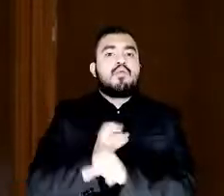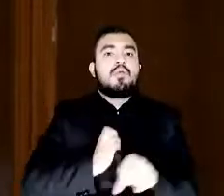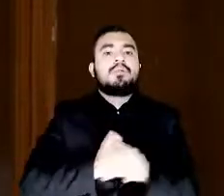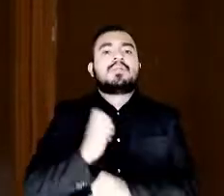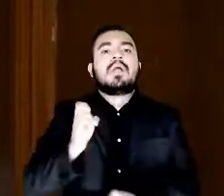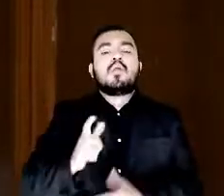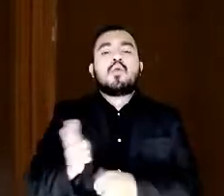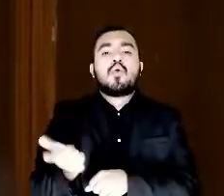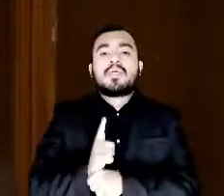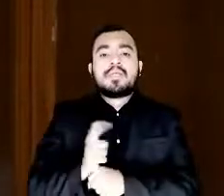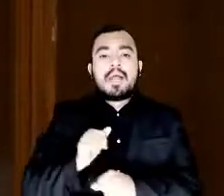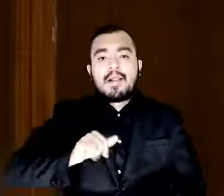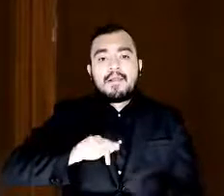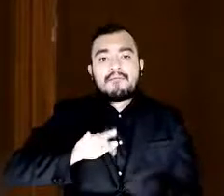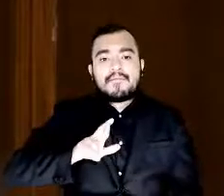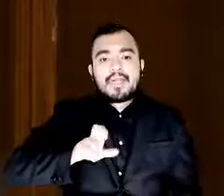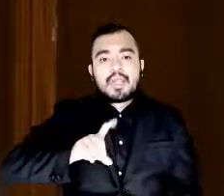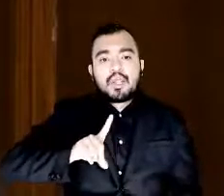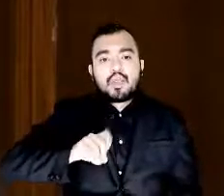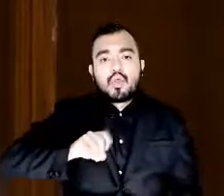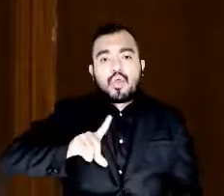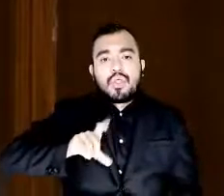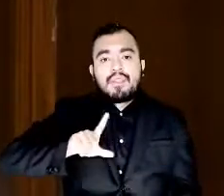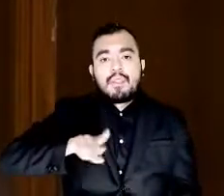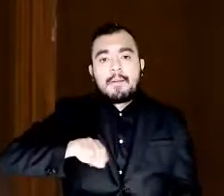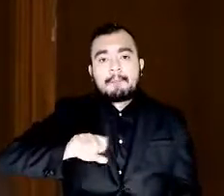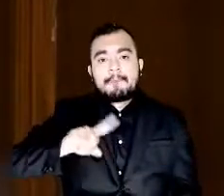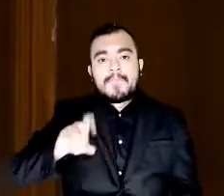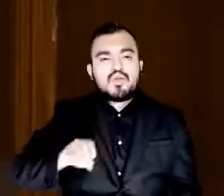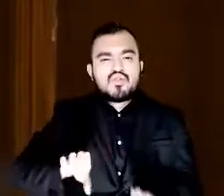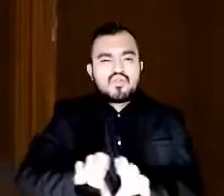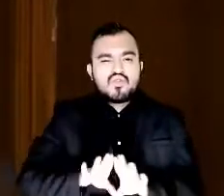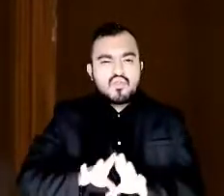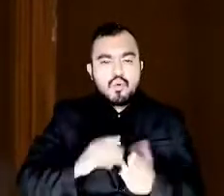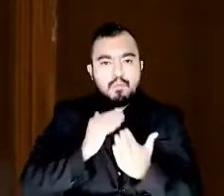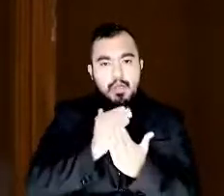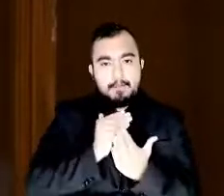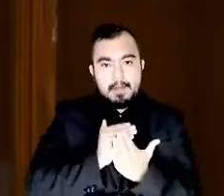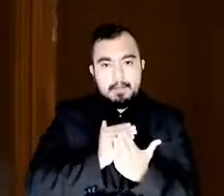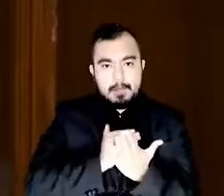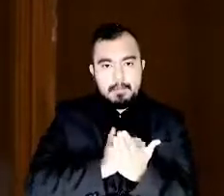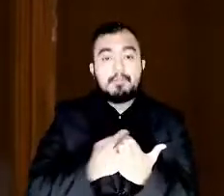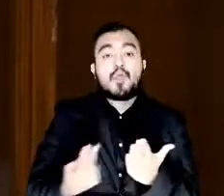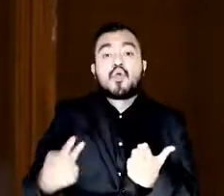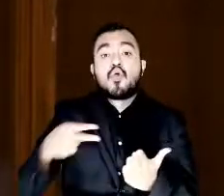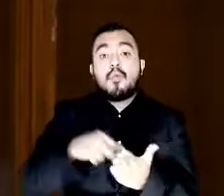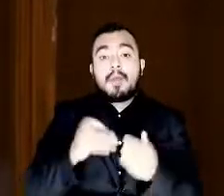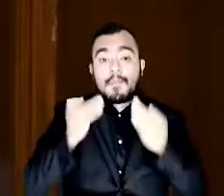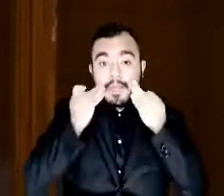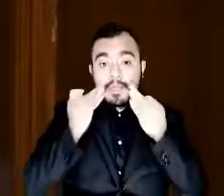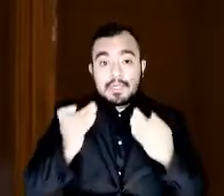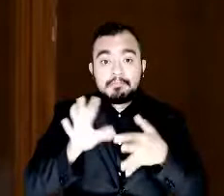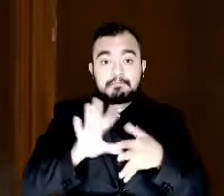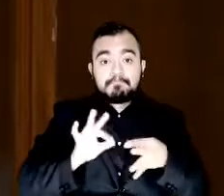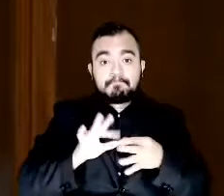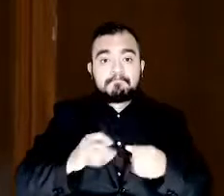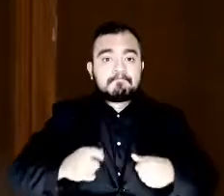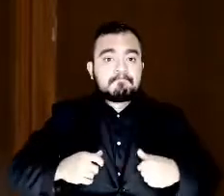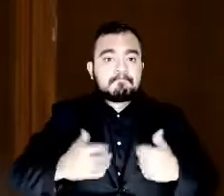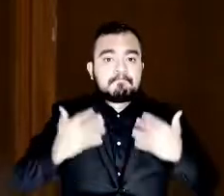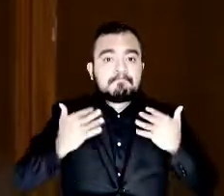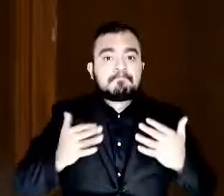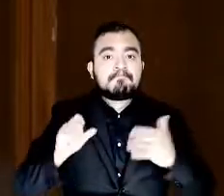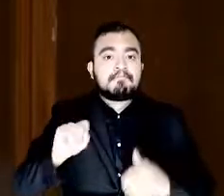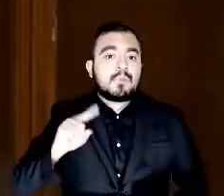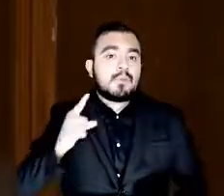Alfredo del Mazo Maza conforme a la cronología siguiente comparecencia ante la sexagésimo primer legislatura en